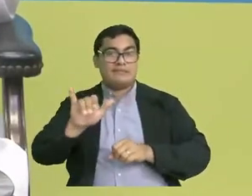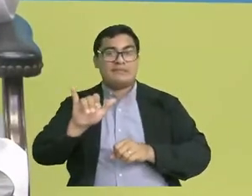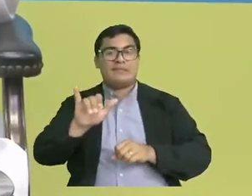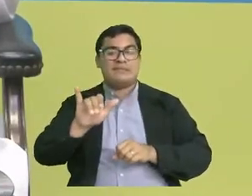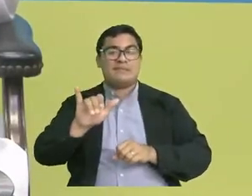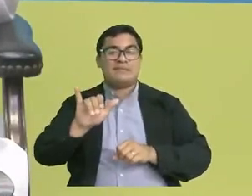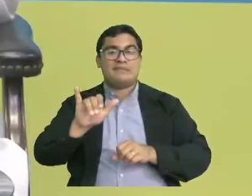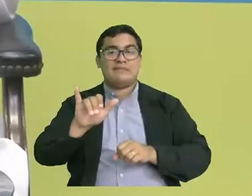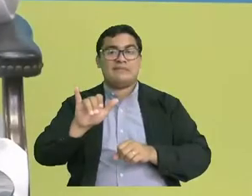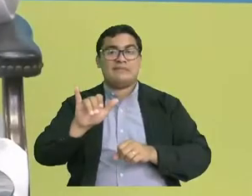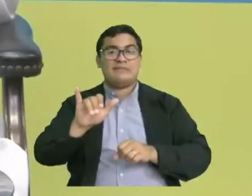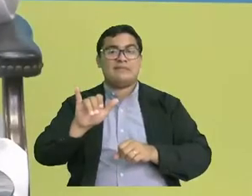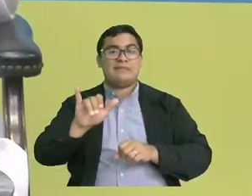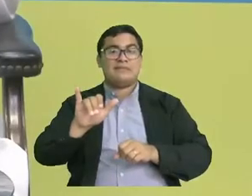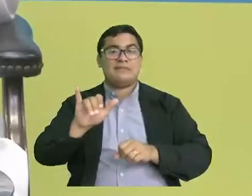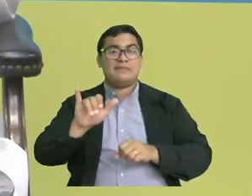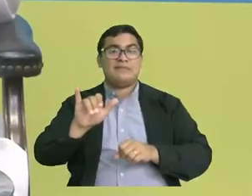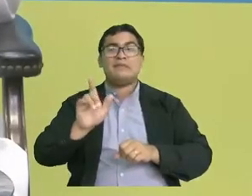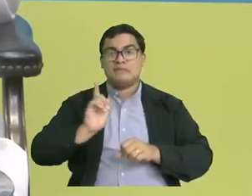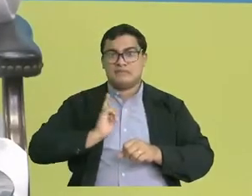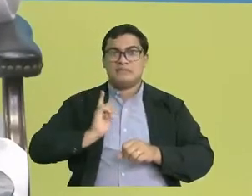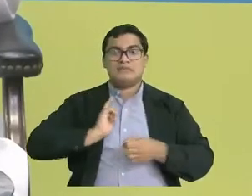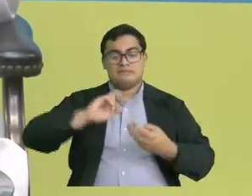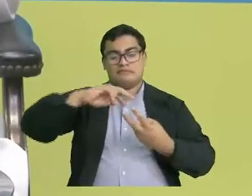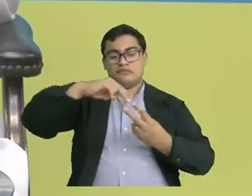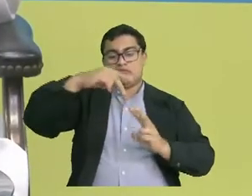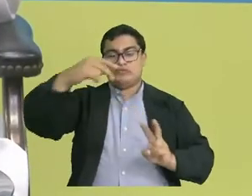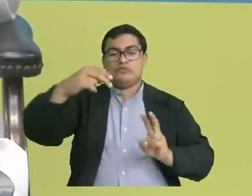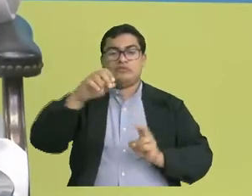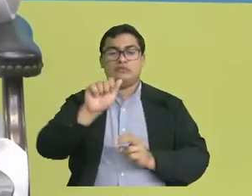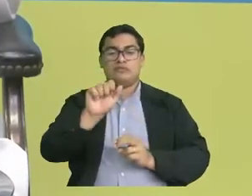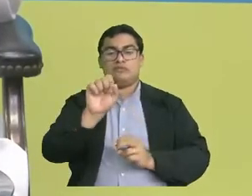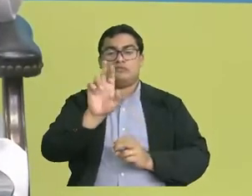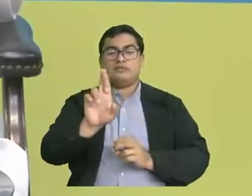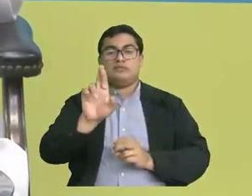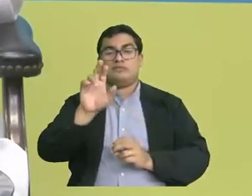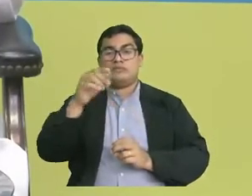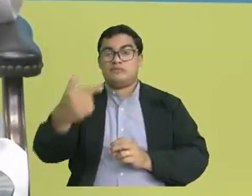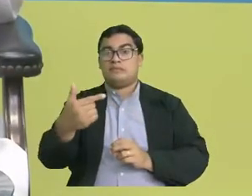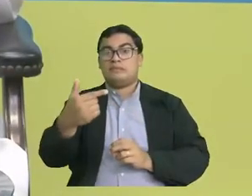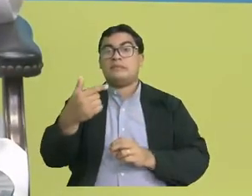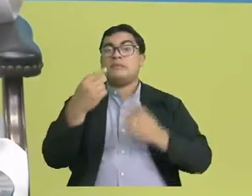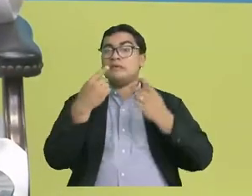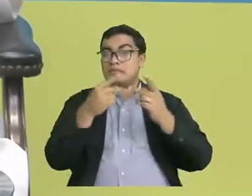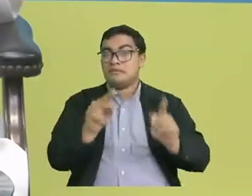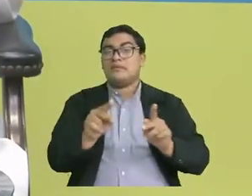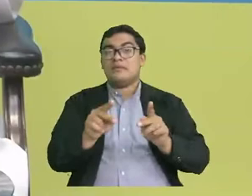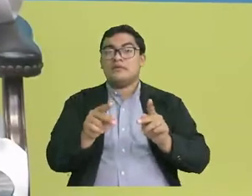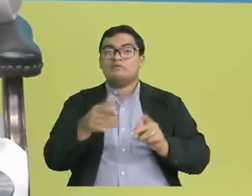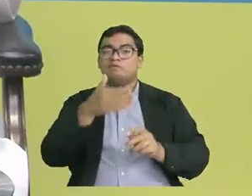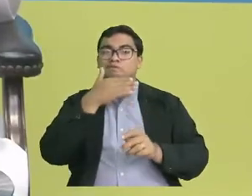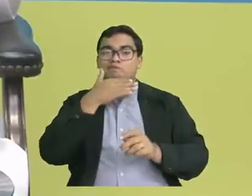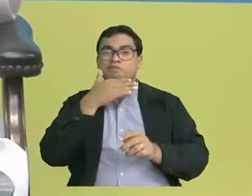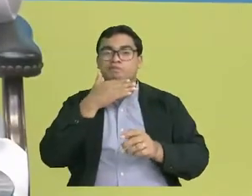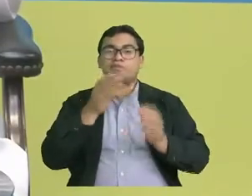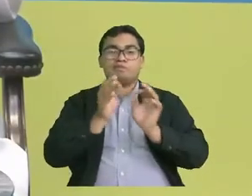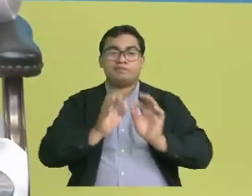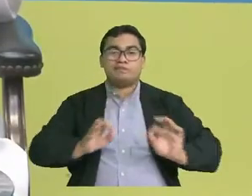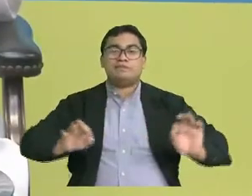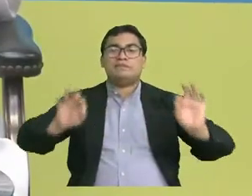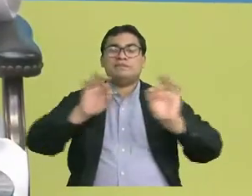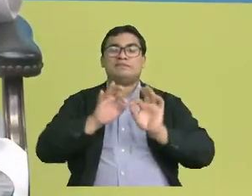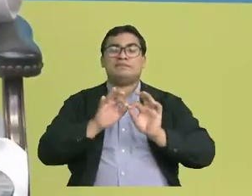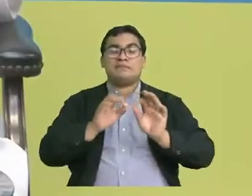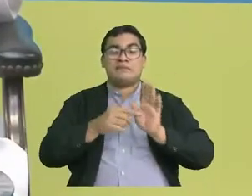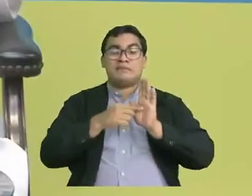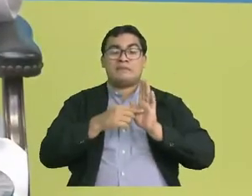Tienen su gen SRY, pero aquí viene una situación interesante. En